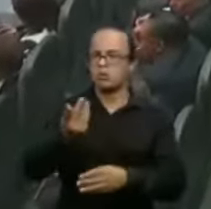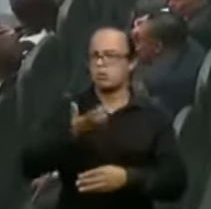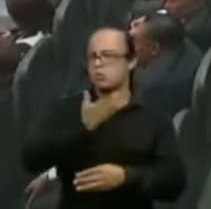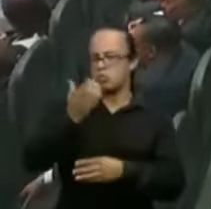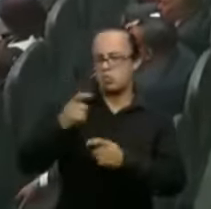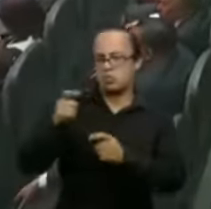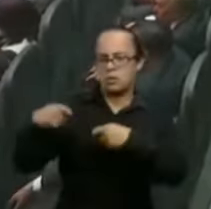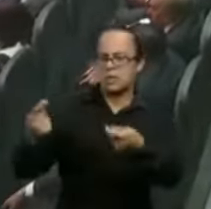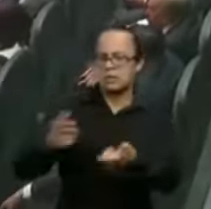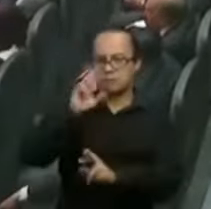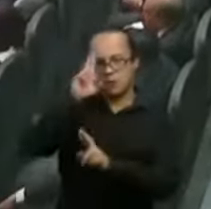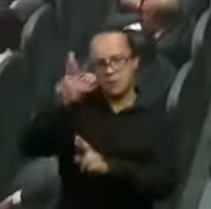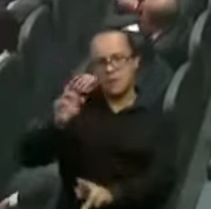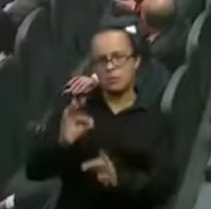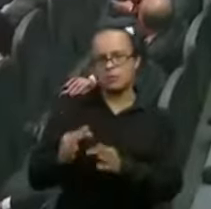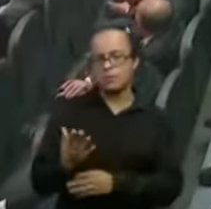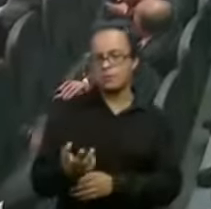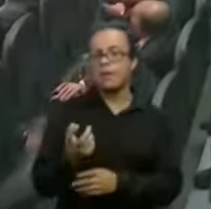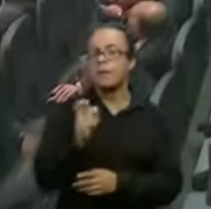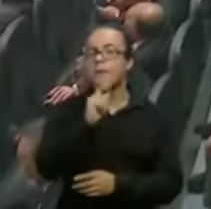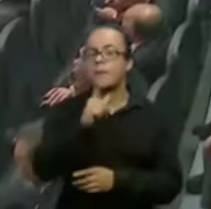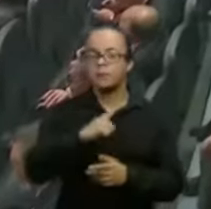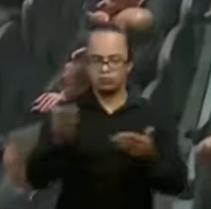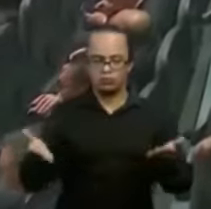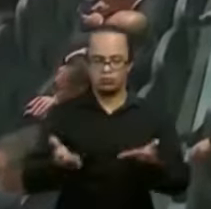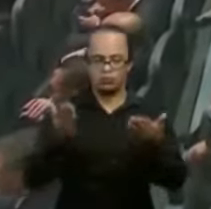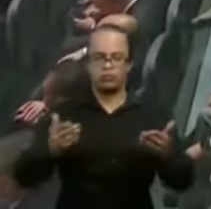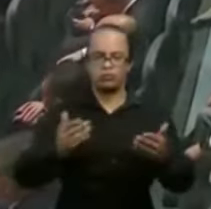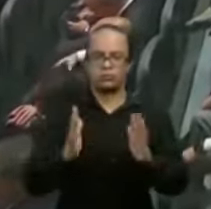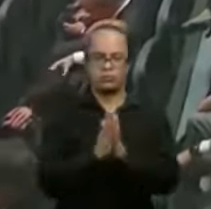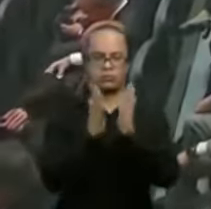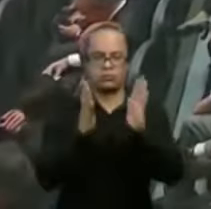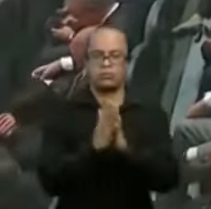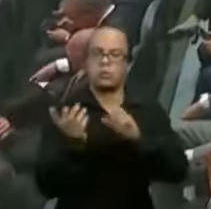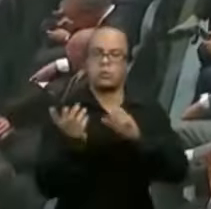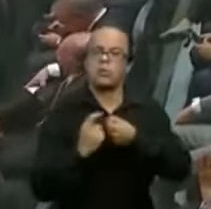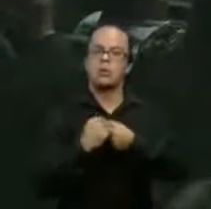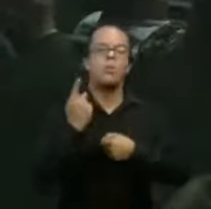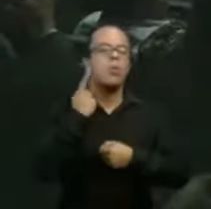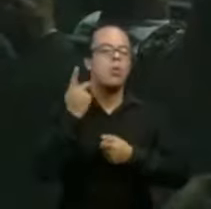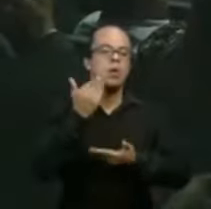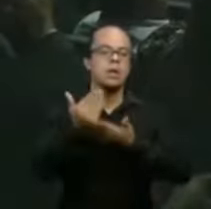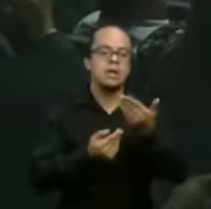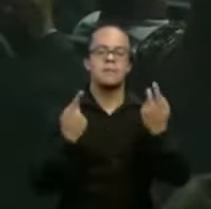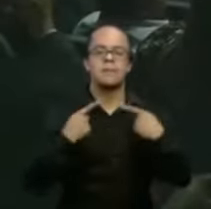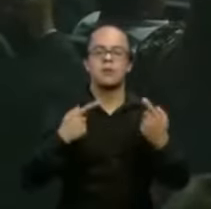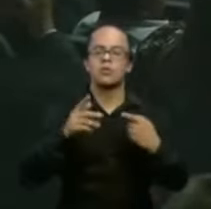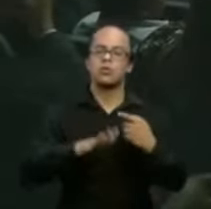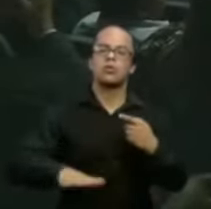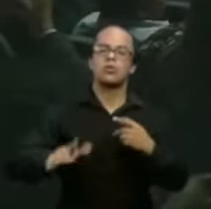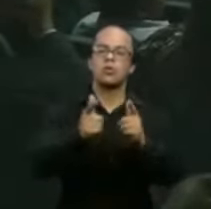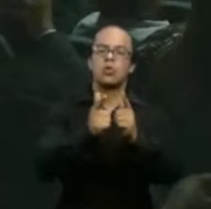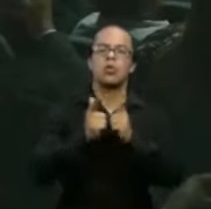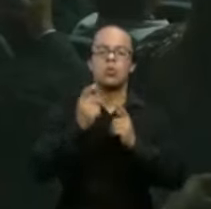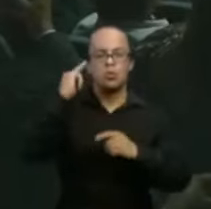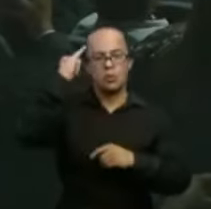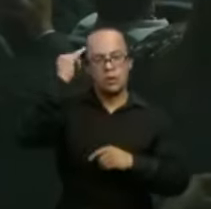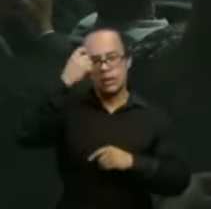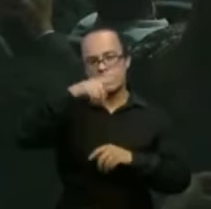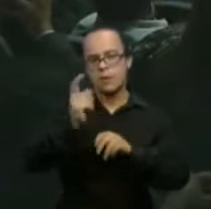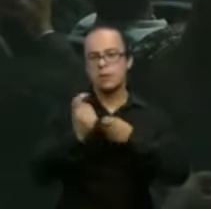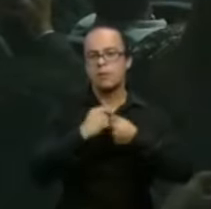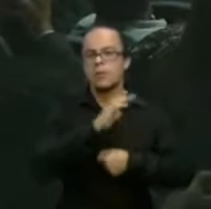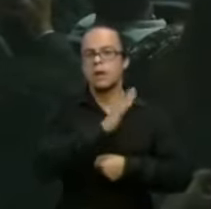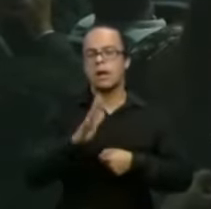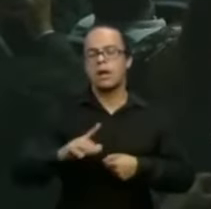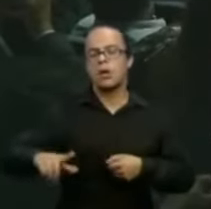costumbres. De igual manera, promoveremos y mejoraremos la participación política de ciudadanos de los pueblos indígenas en la vida